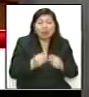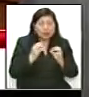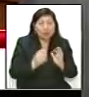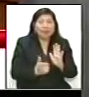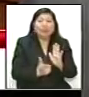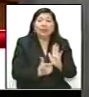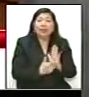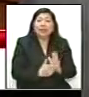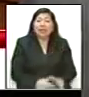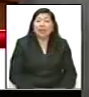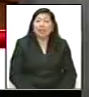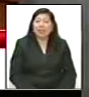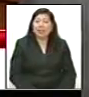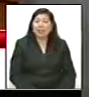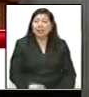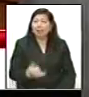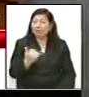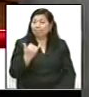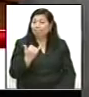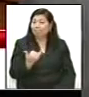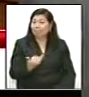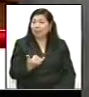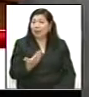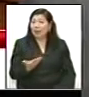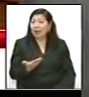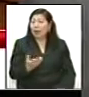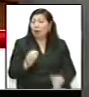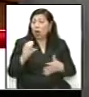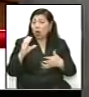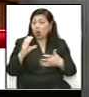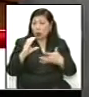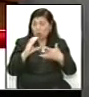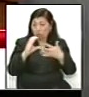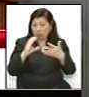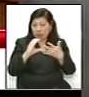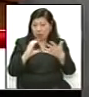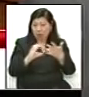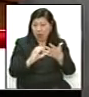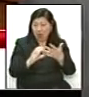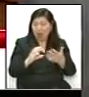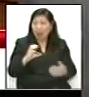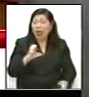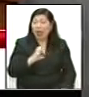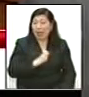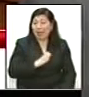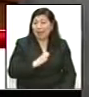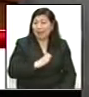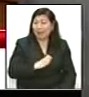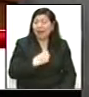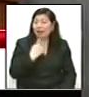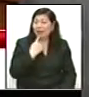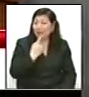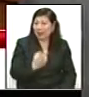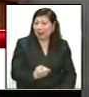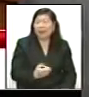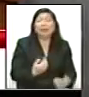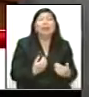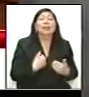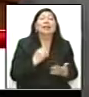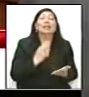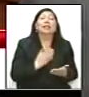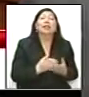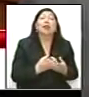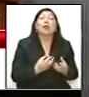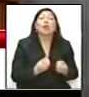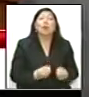legalidad. Y en este caso hay un código de ética que ya tipifica las acciones que deben sancionarse